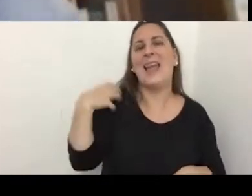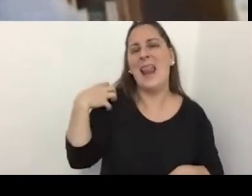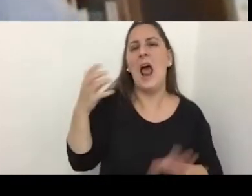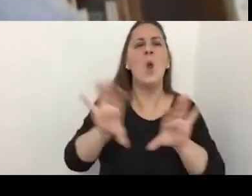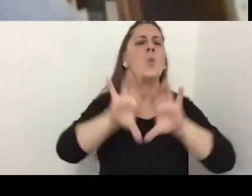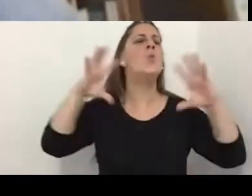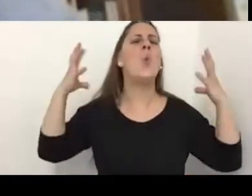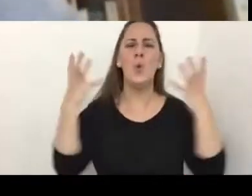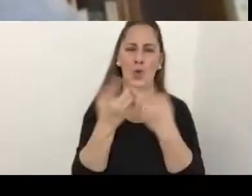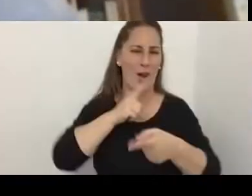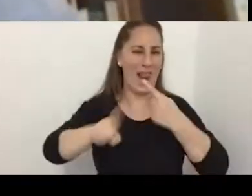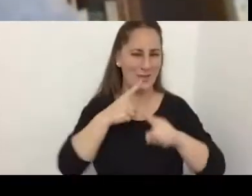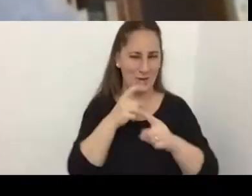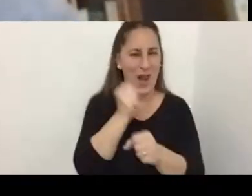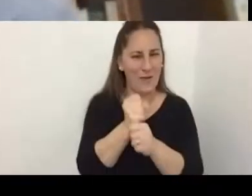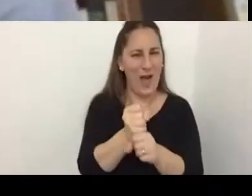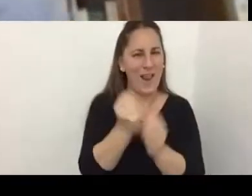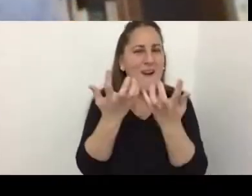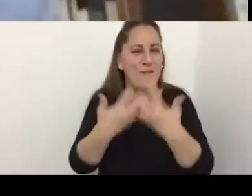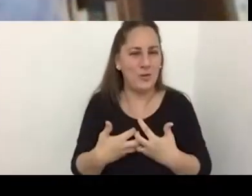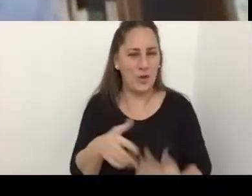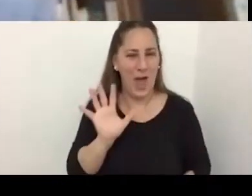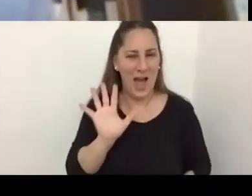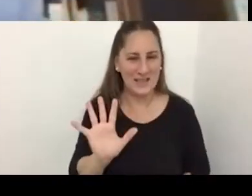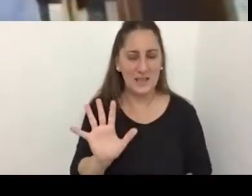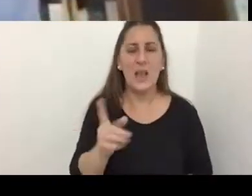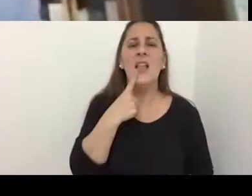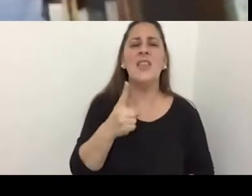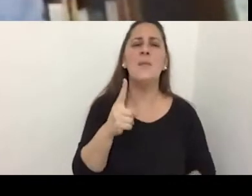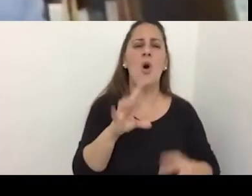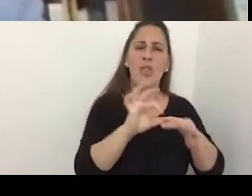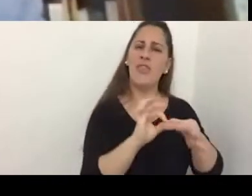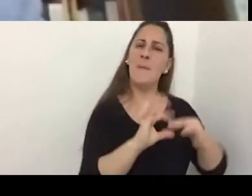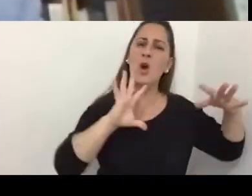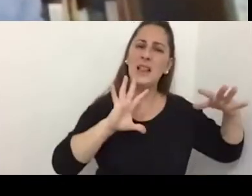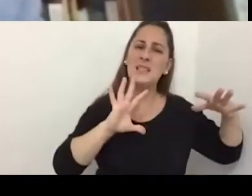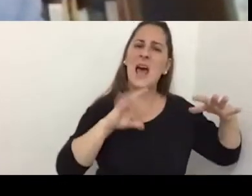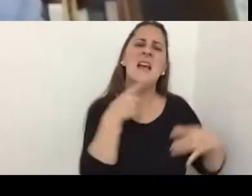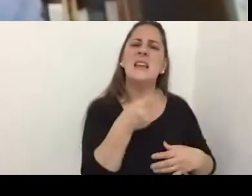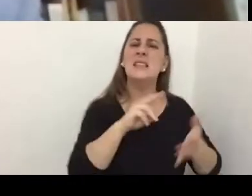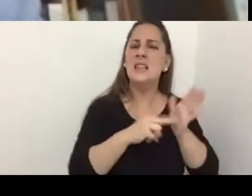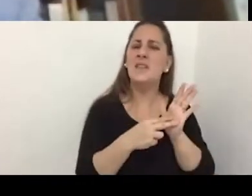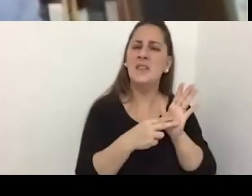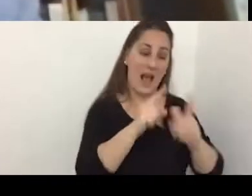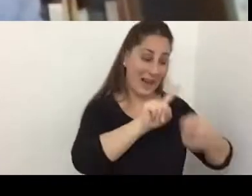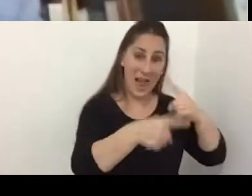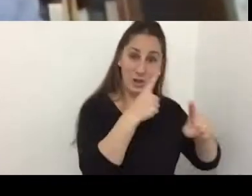relaciones laborales. Y cuando digo democratización, en primera instancia es democratizar las relaciones